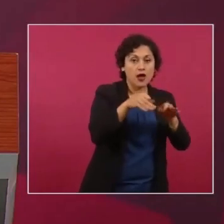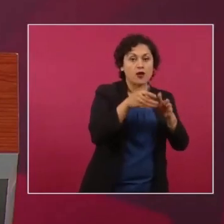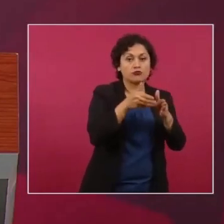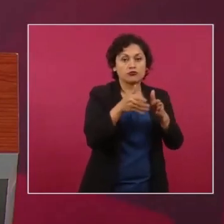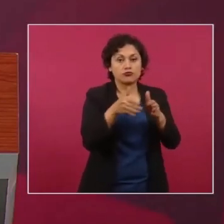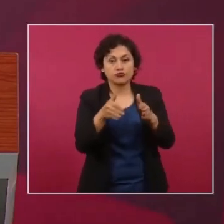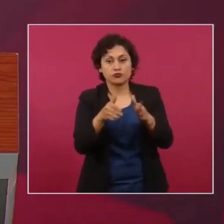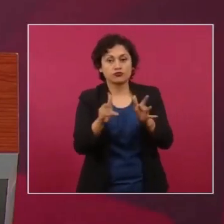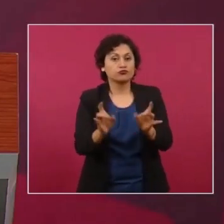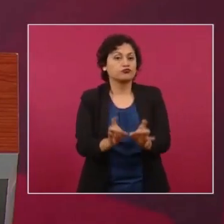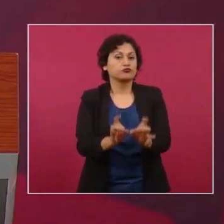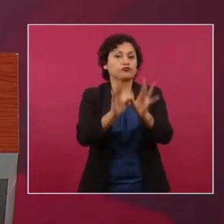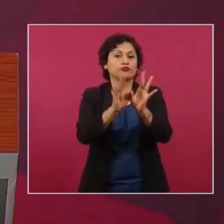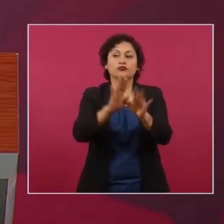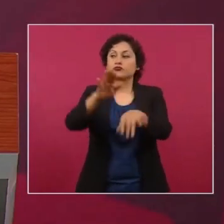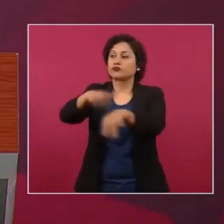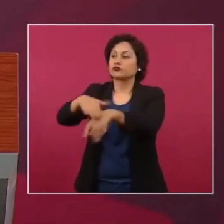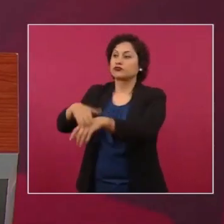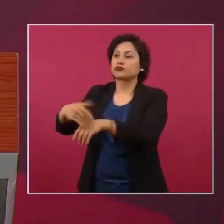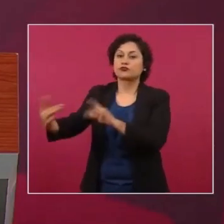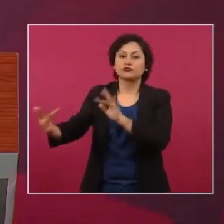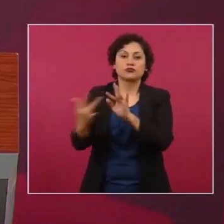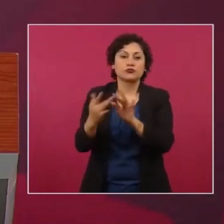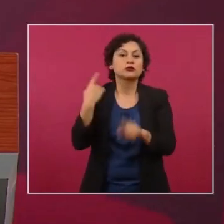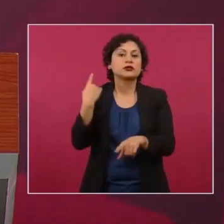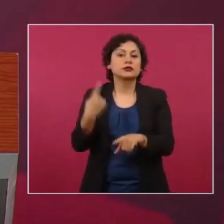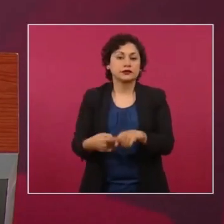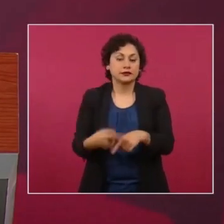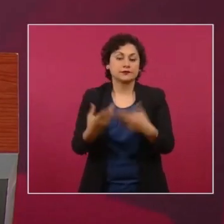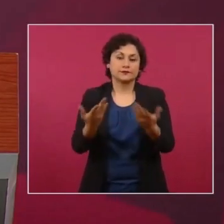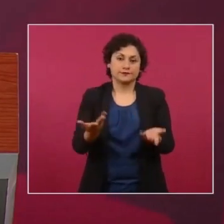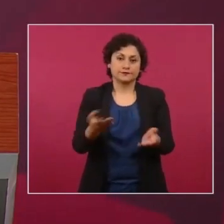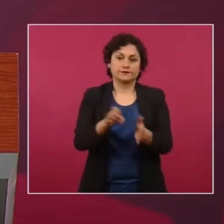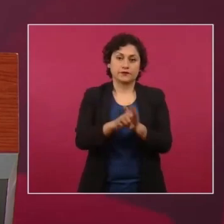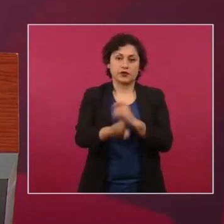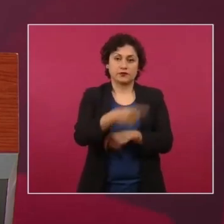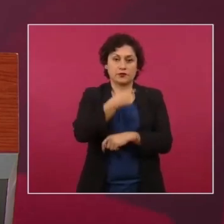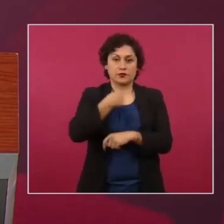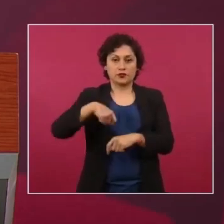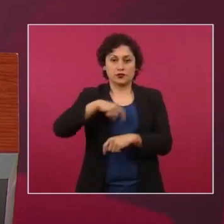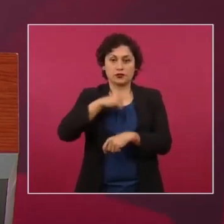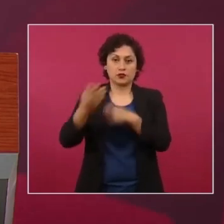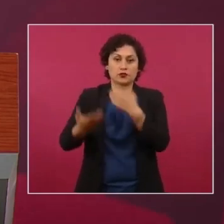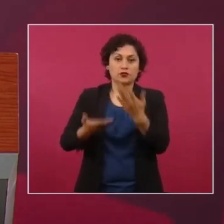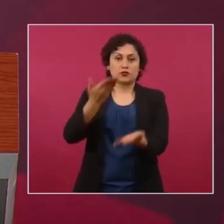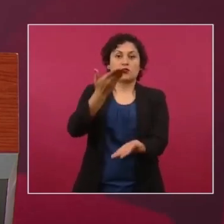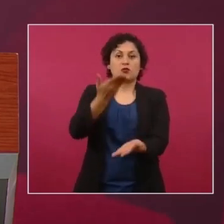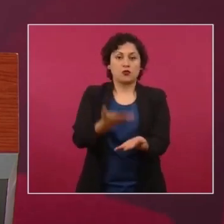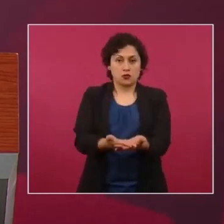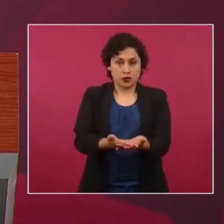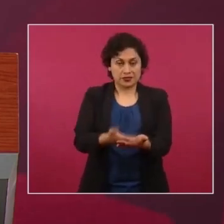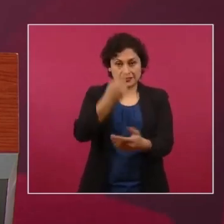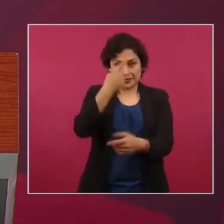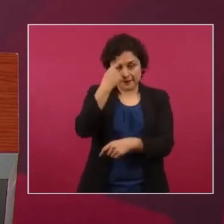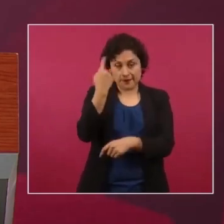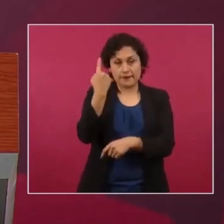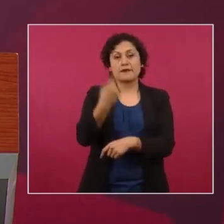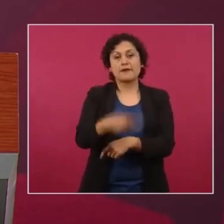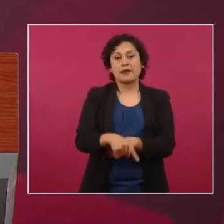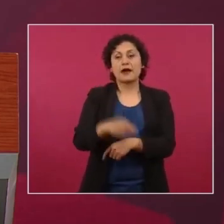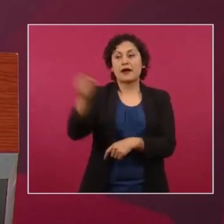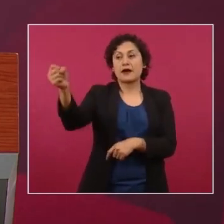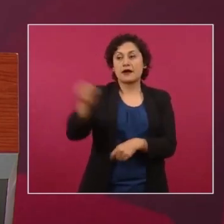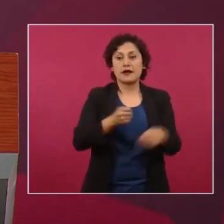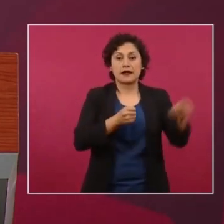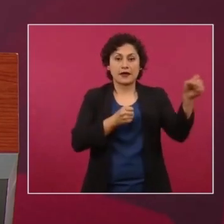asunto de una propuesta para incorporarlos como trabajadores de la educación a los psicólogos